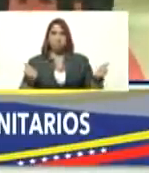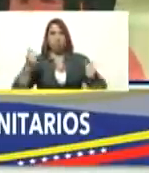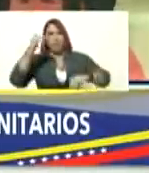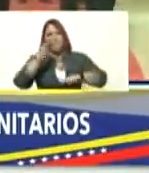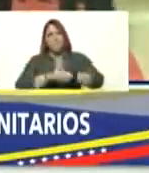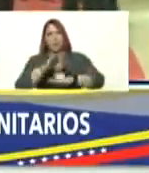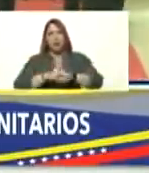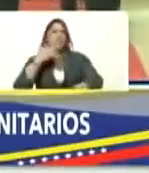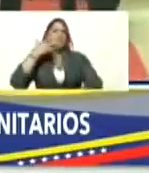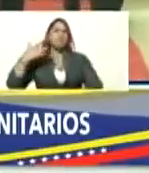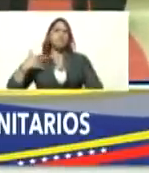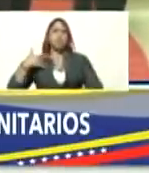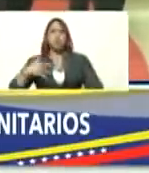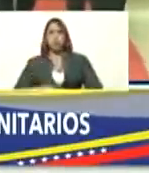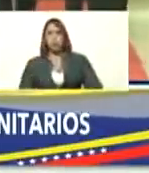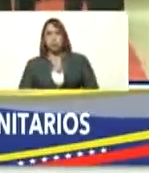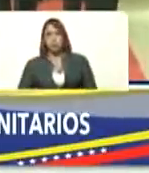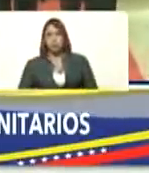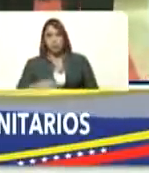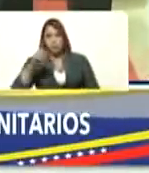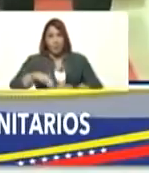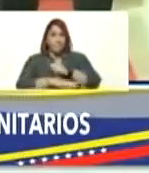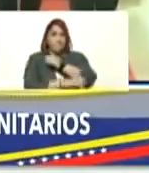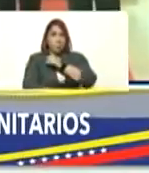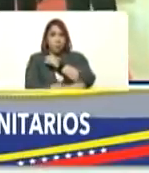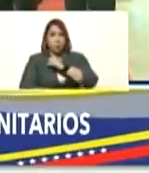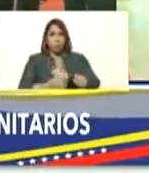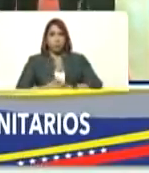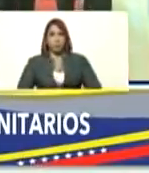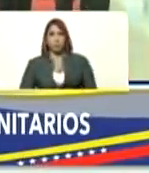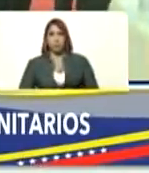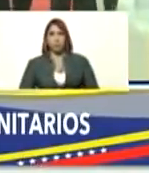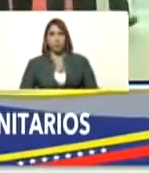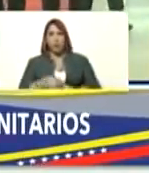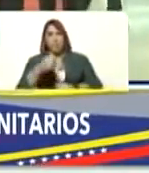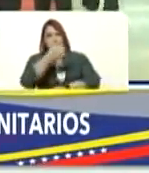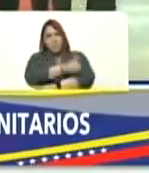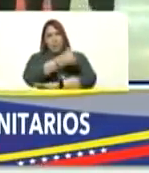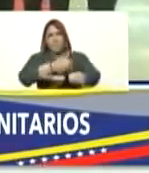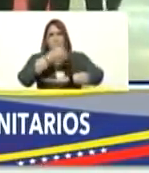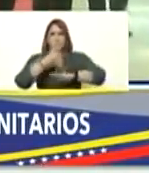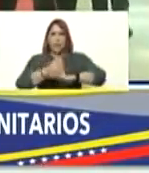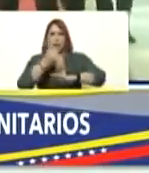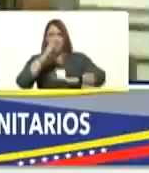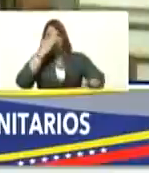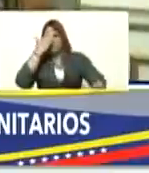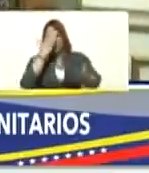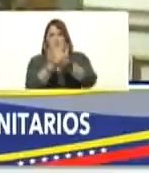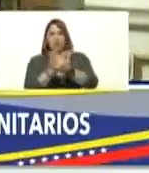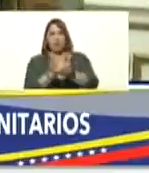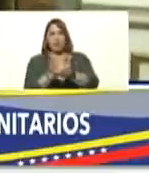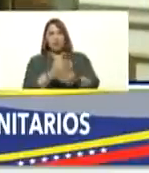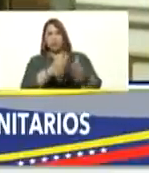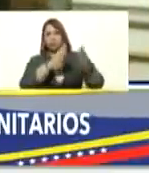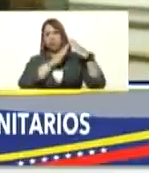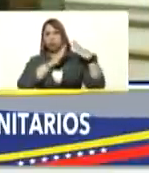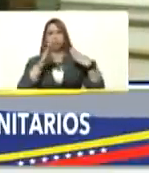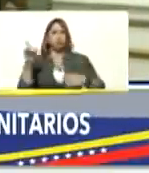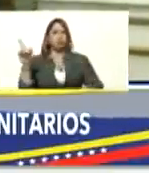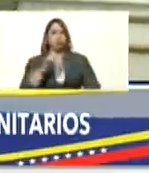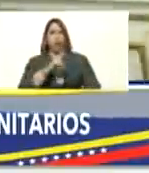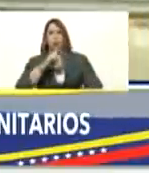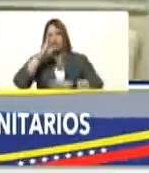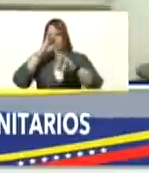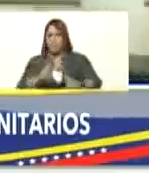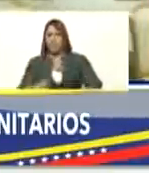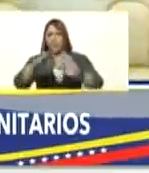el burocratismo y la corrupción de funcionarios que están al frente de cargo y no le cumplen